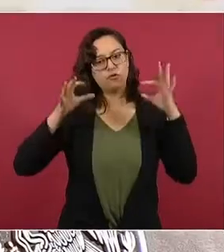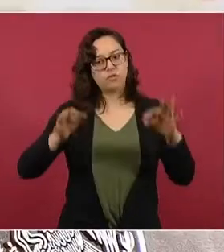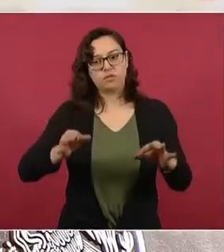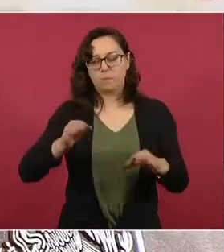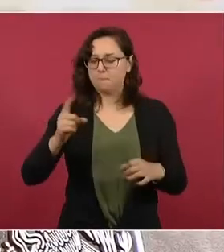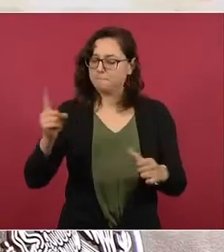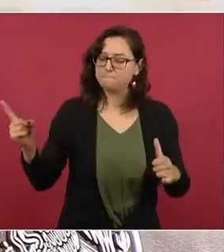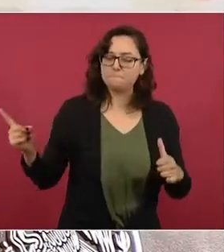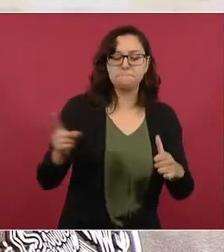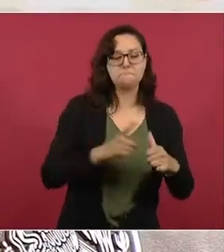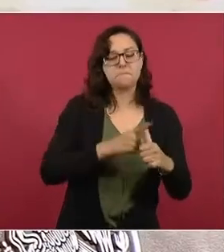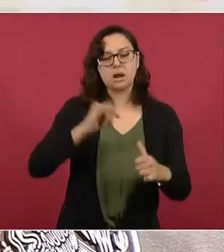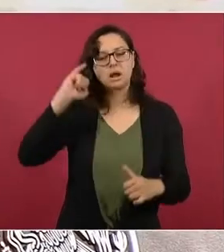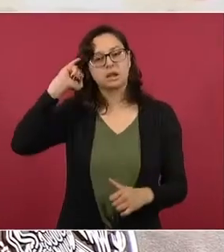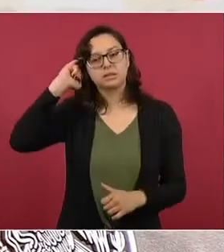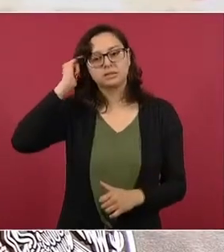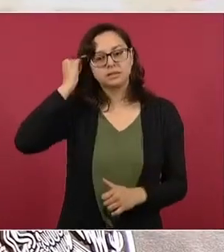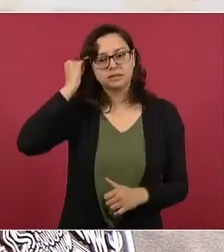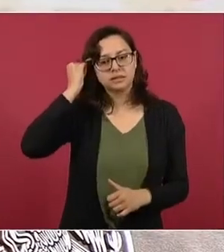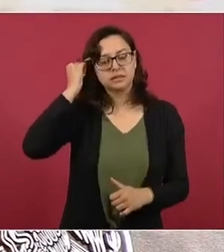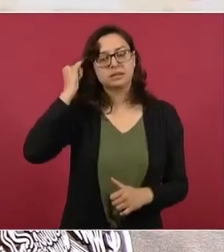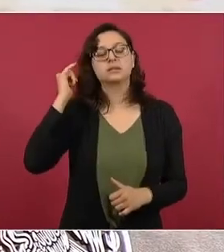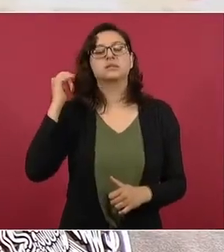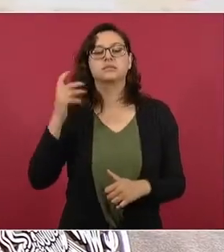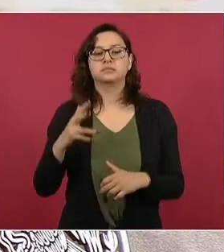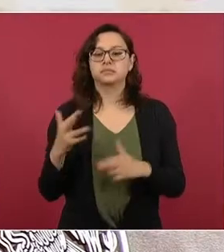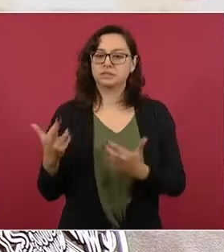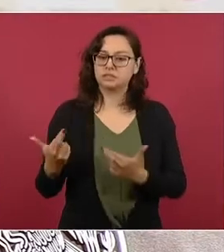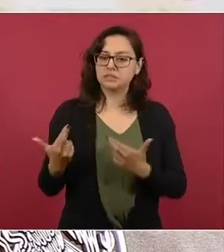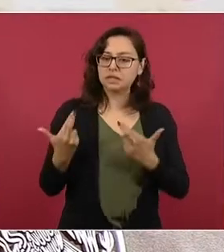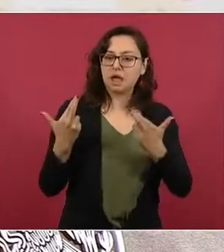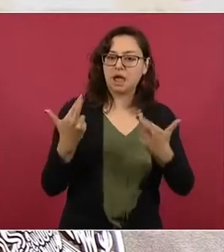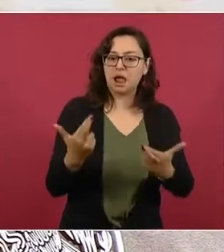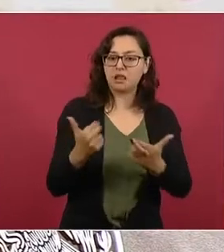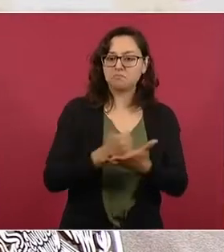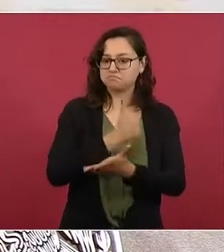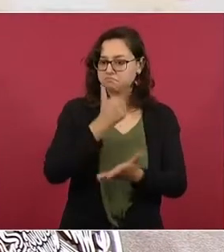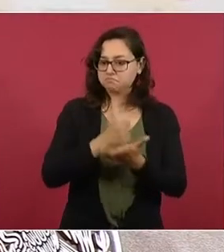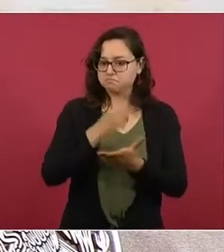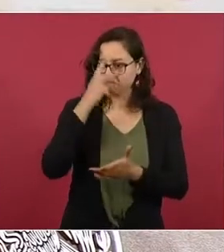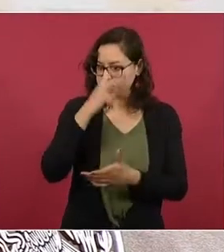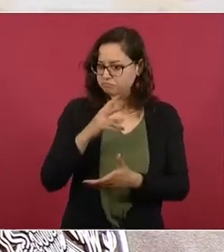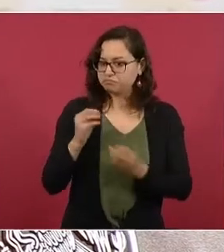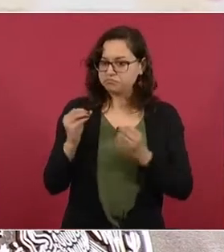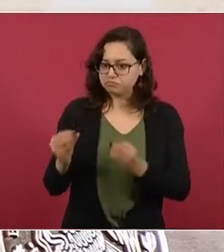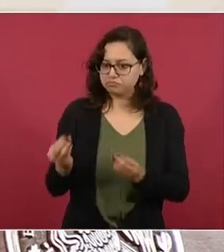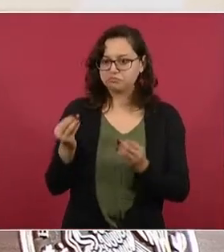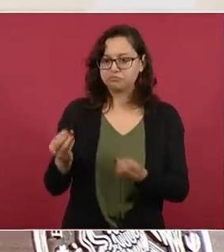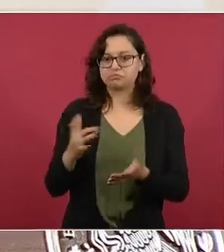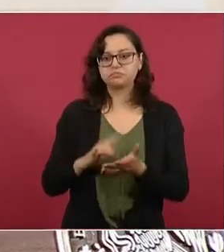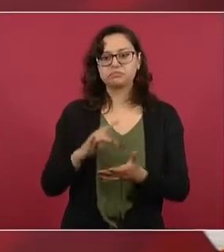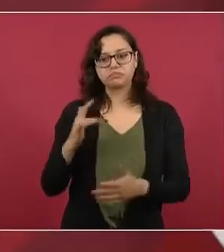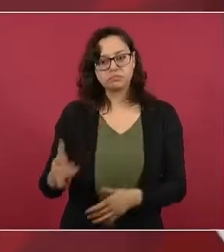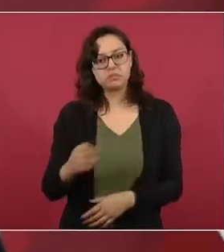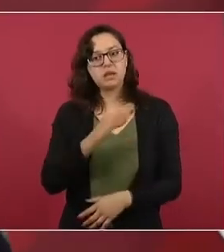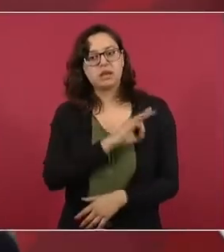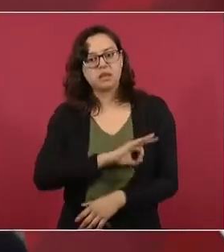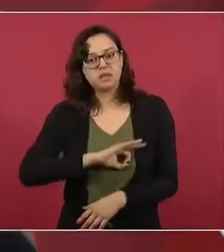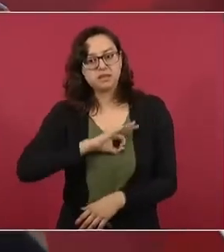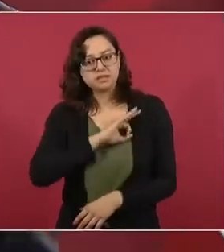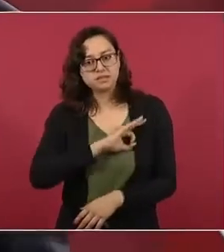Esto es un extraordinario regalo para la ciudad y